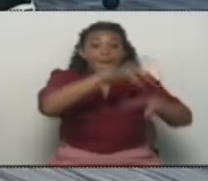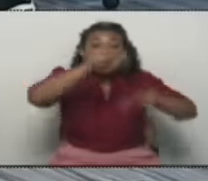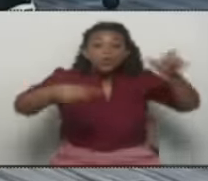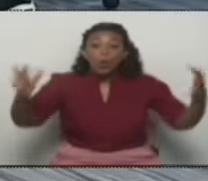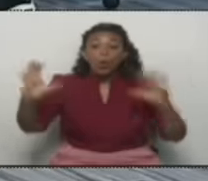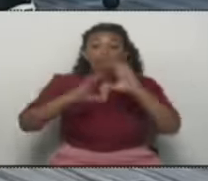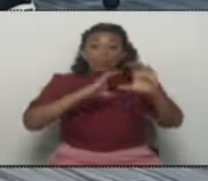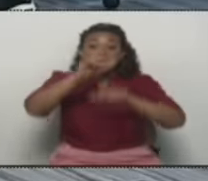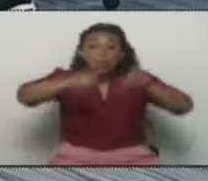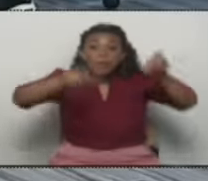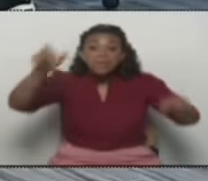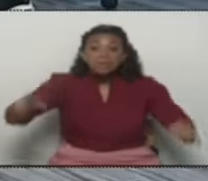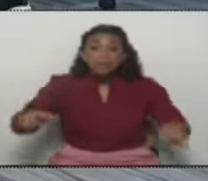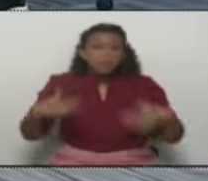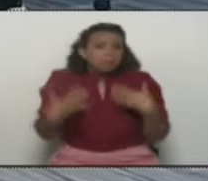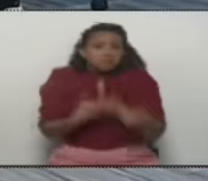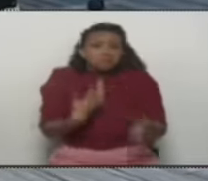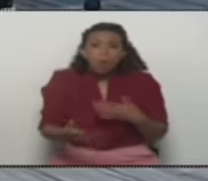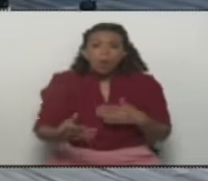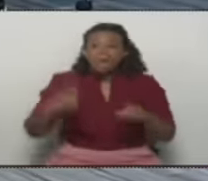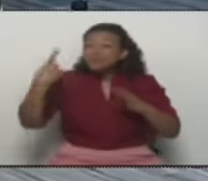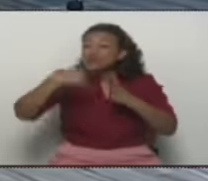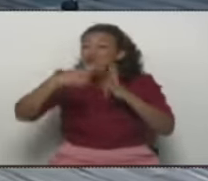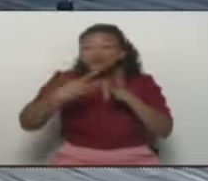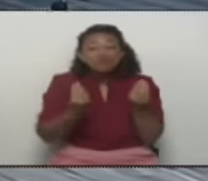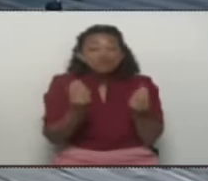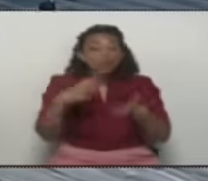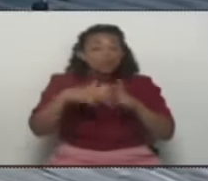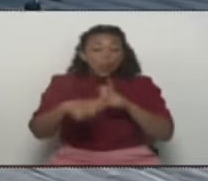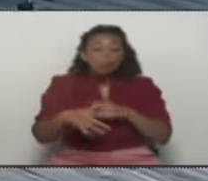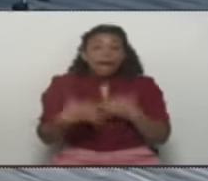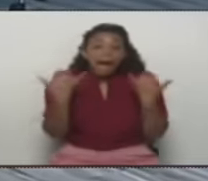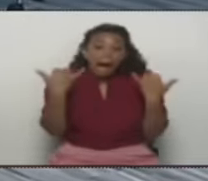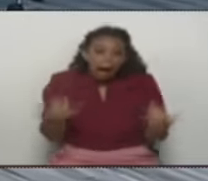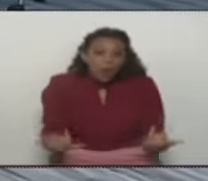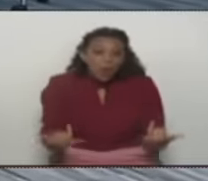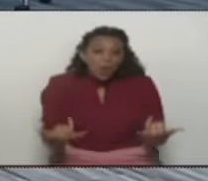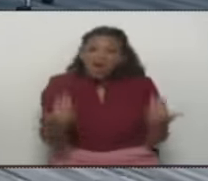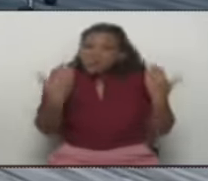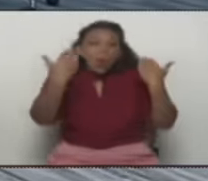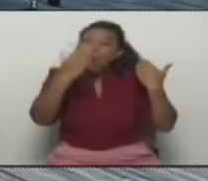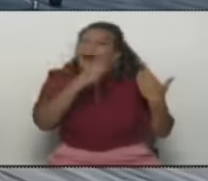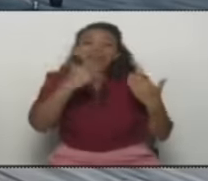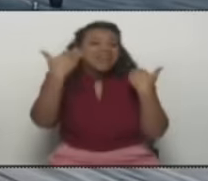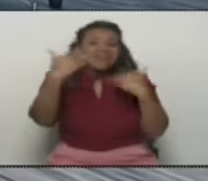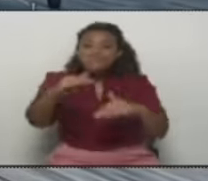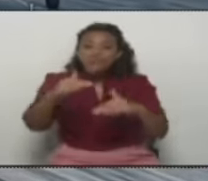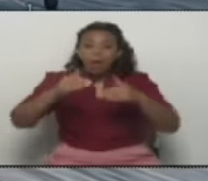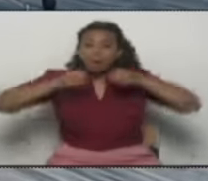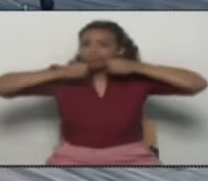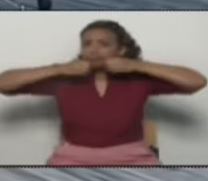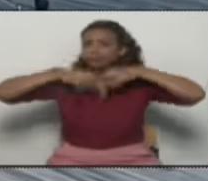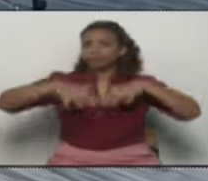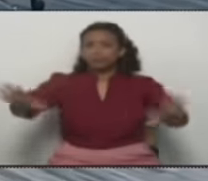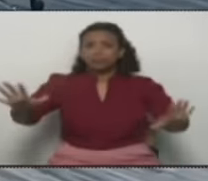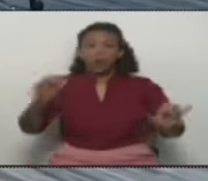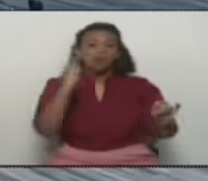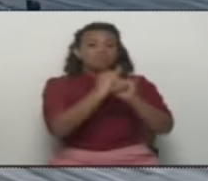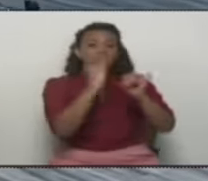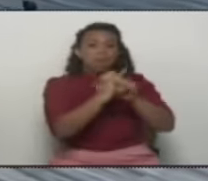nacional. Bueno, mil cosas. Ahora no les hace falta eso. Ahora solamente por